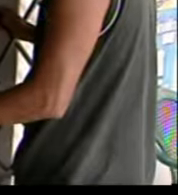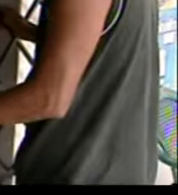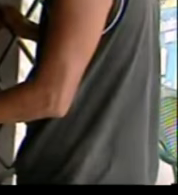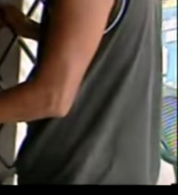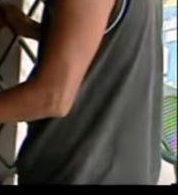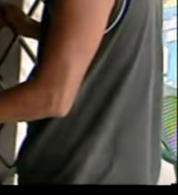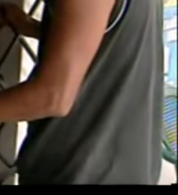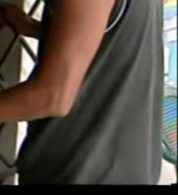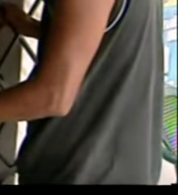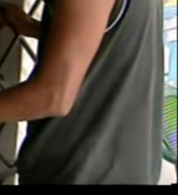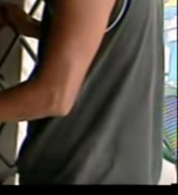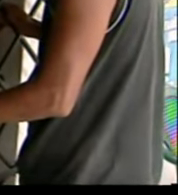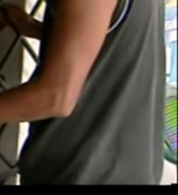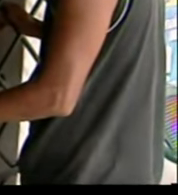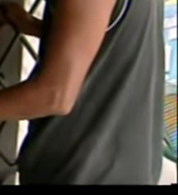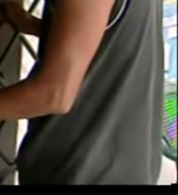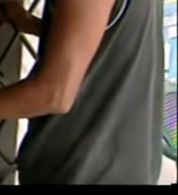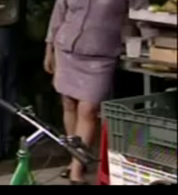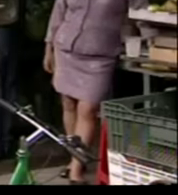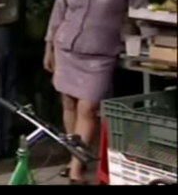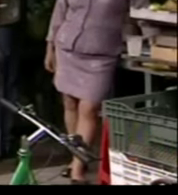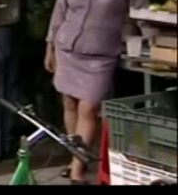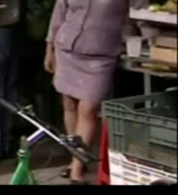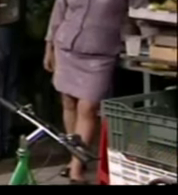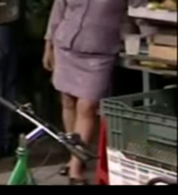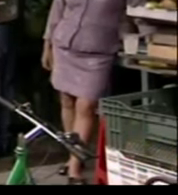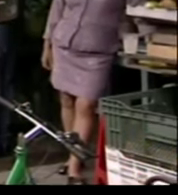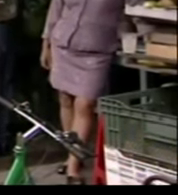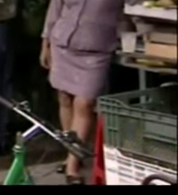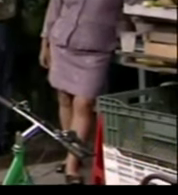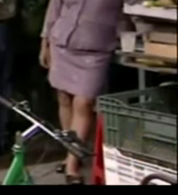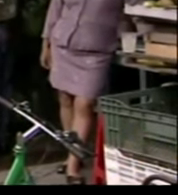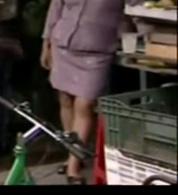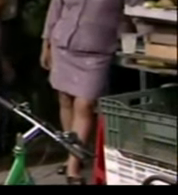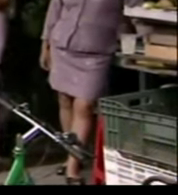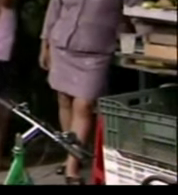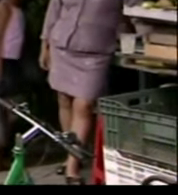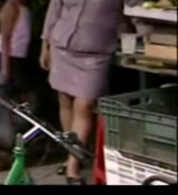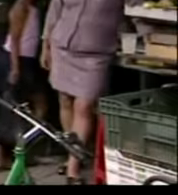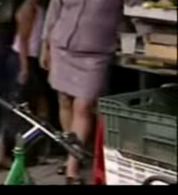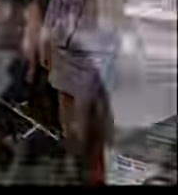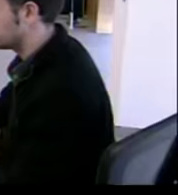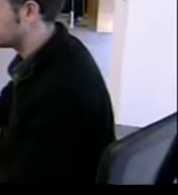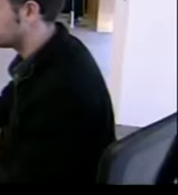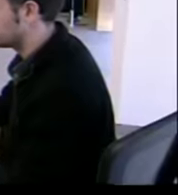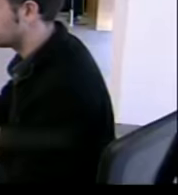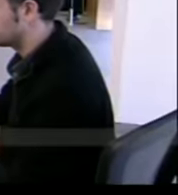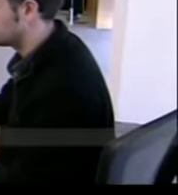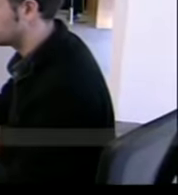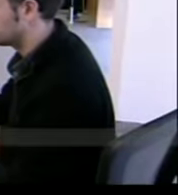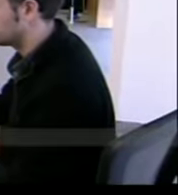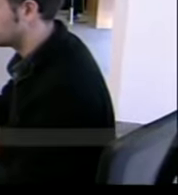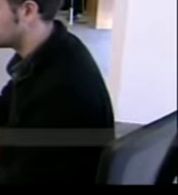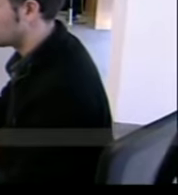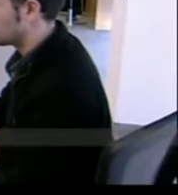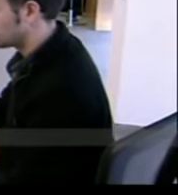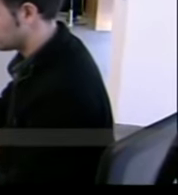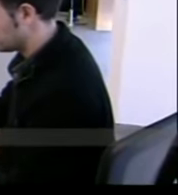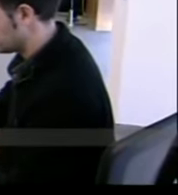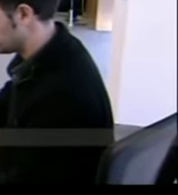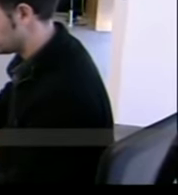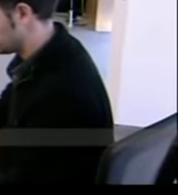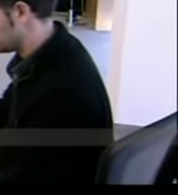esta aplicación, con la que también controlan sus ventas en estos países de los que hoy apenas tienen datos. Tecnología hecha en